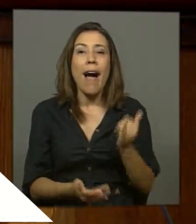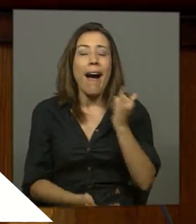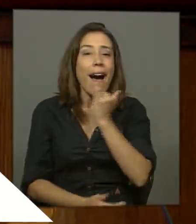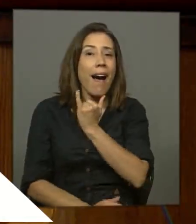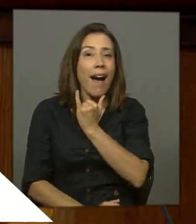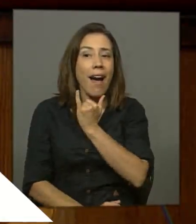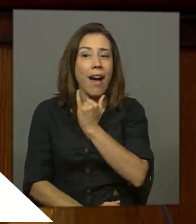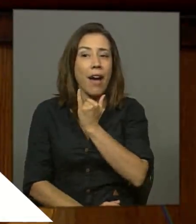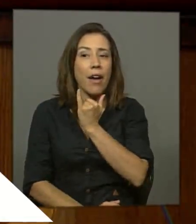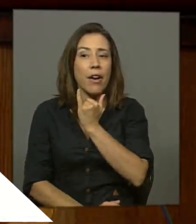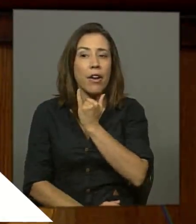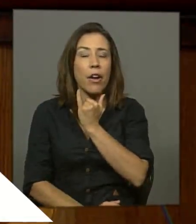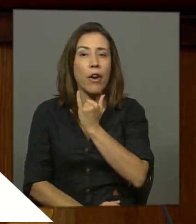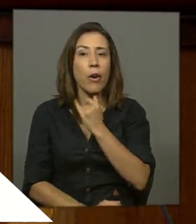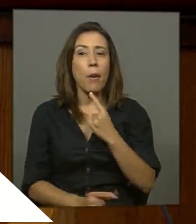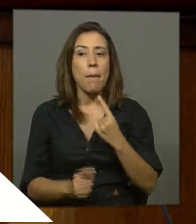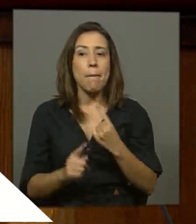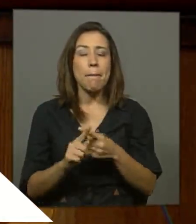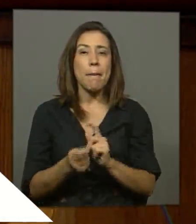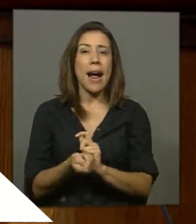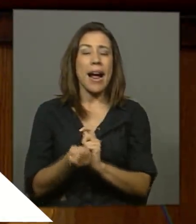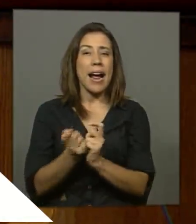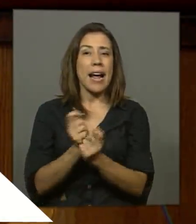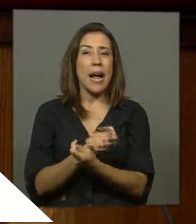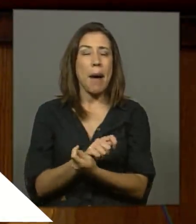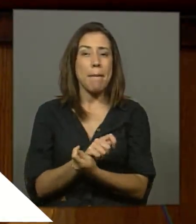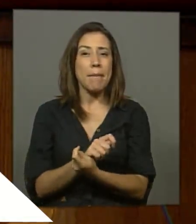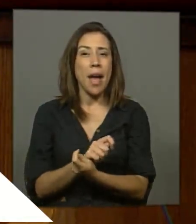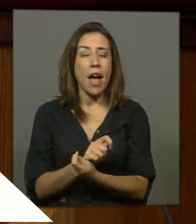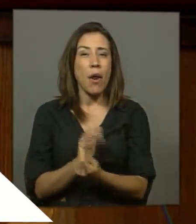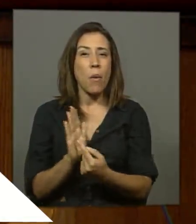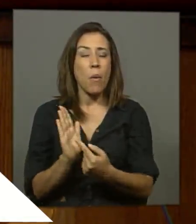erróneamente tratándose de cambiar una